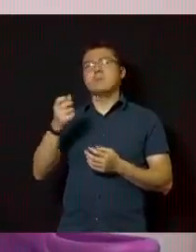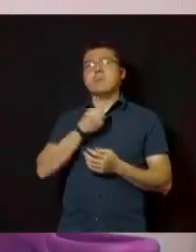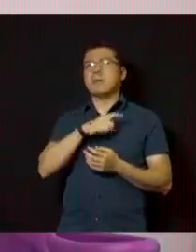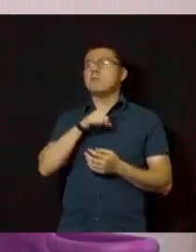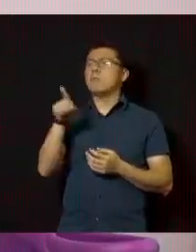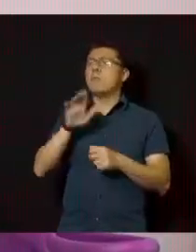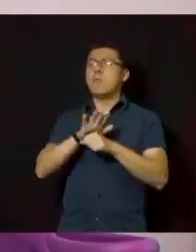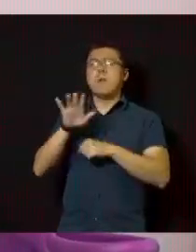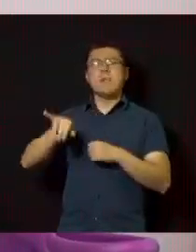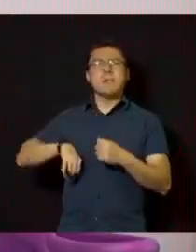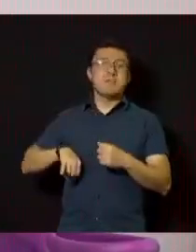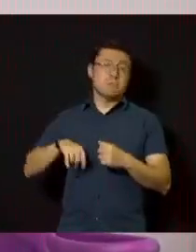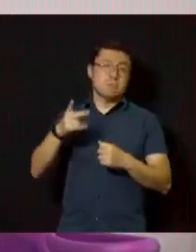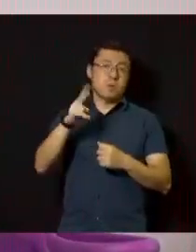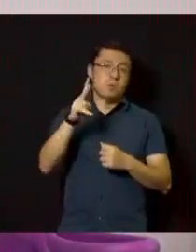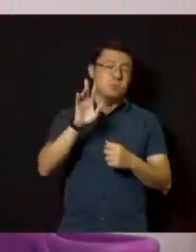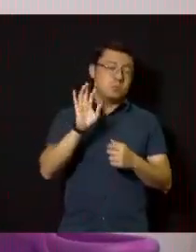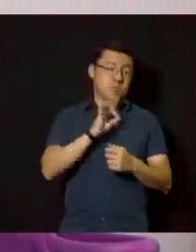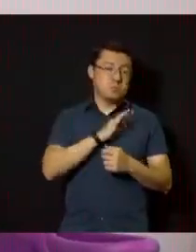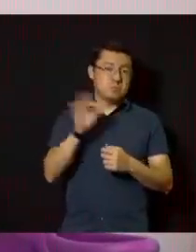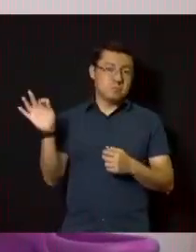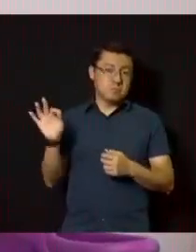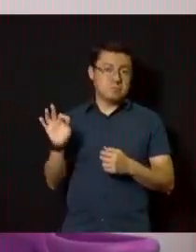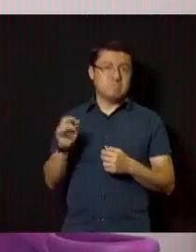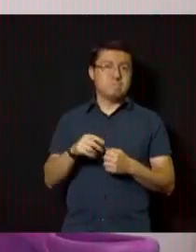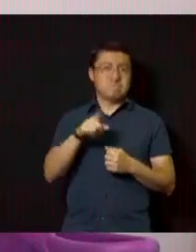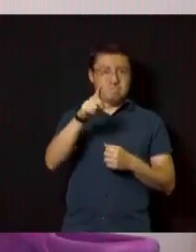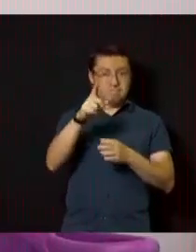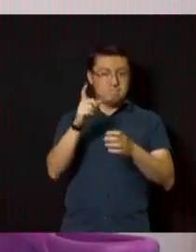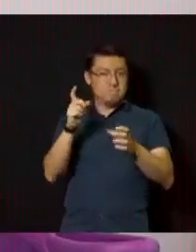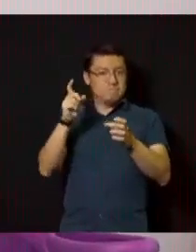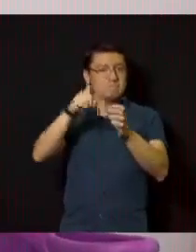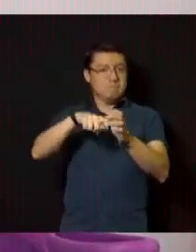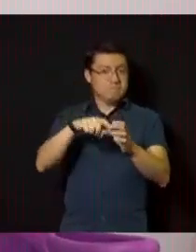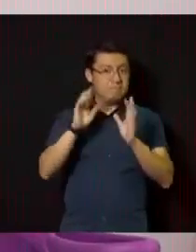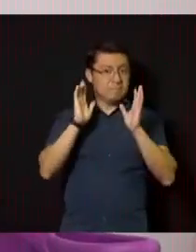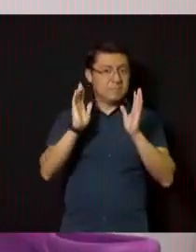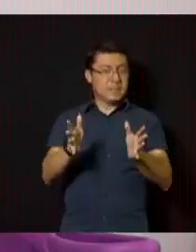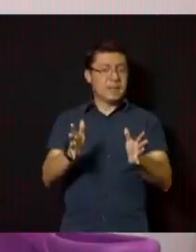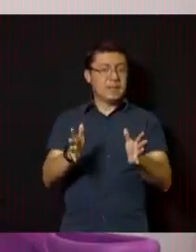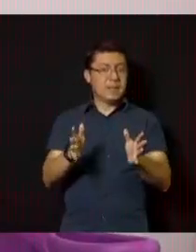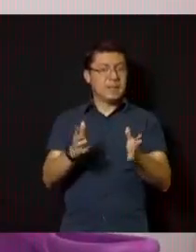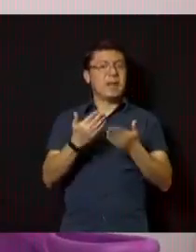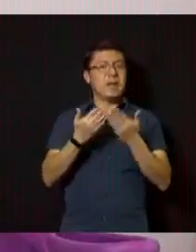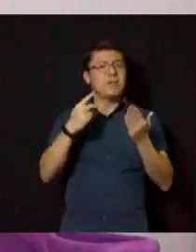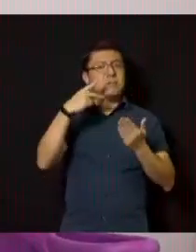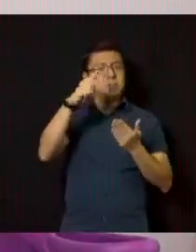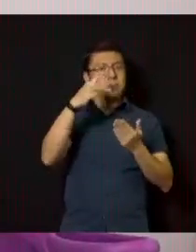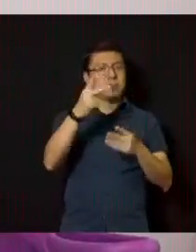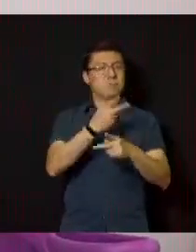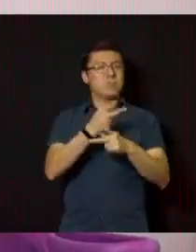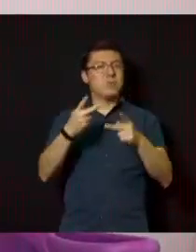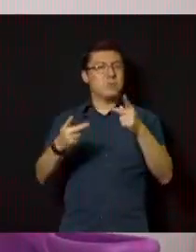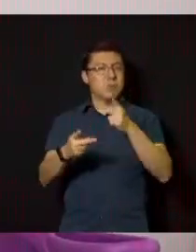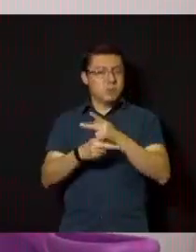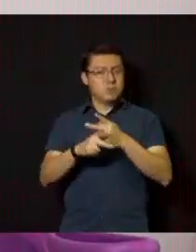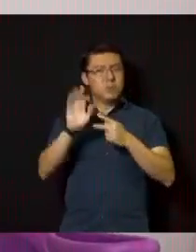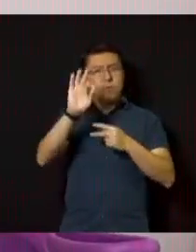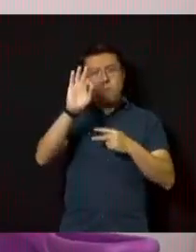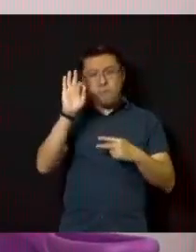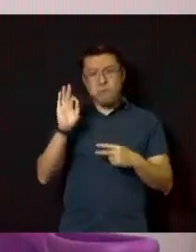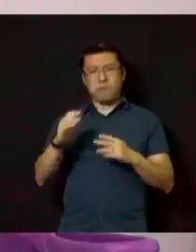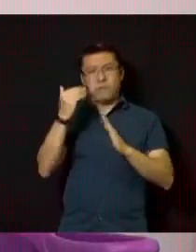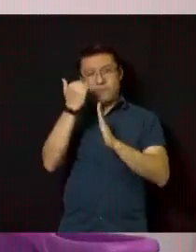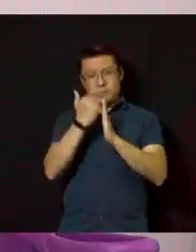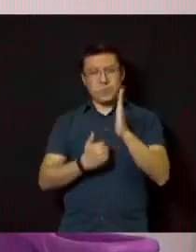dos. Ahora, si tú haces parte de la compañía, como ya lo haces, pues imagínate comprar tus productos con descuento que hagan parte de tu canasta